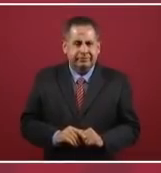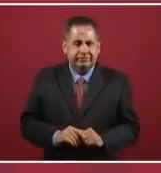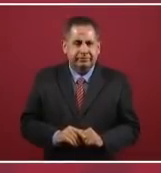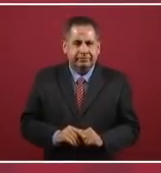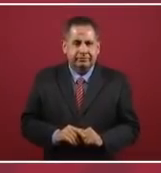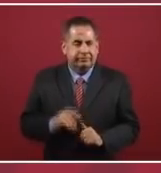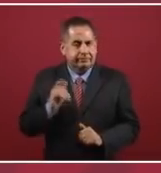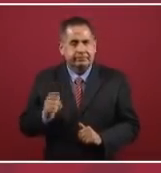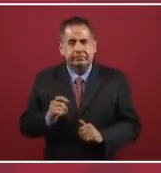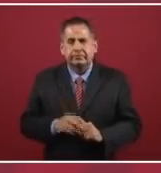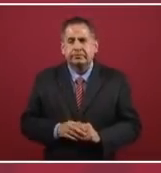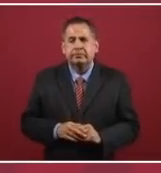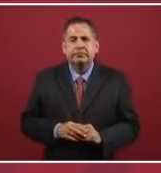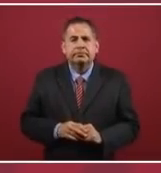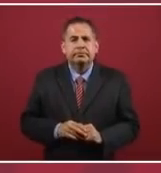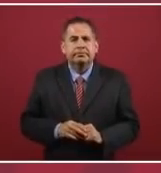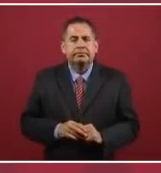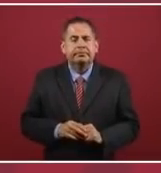La